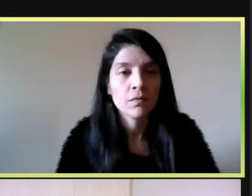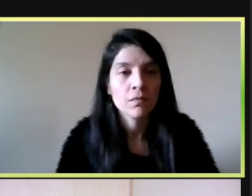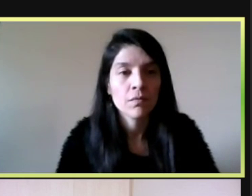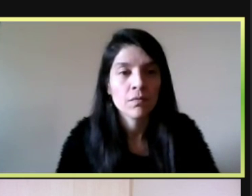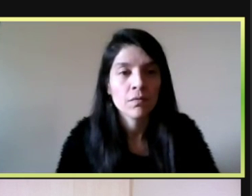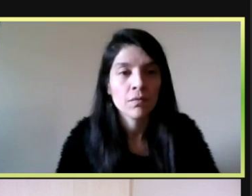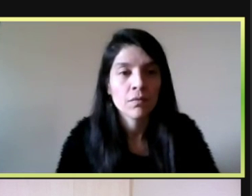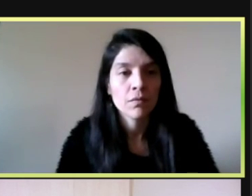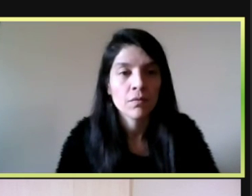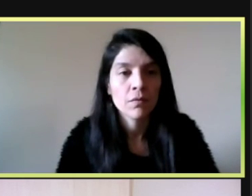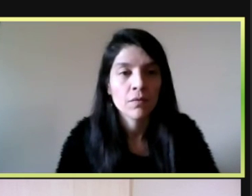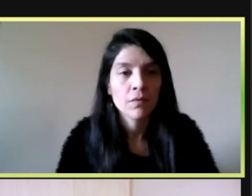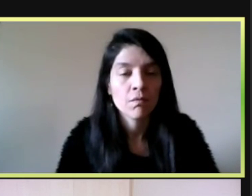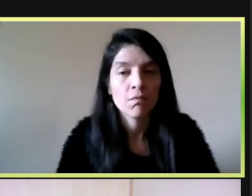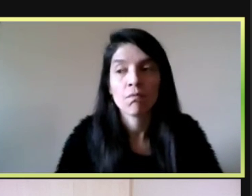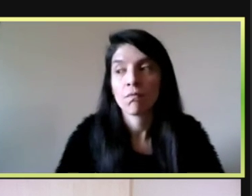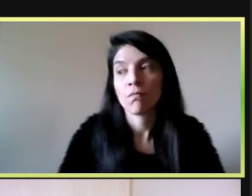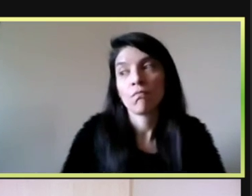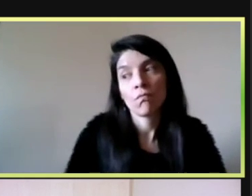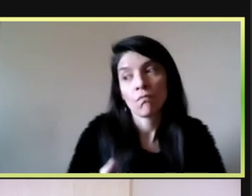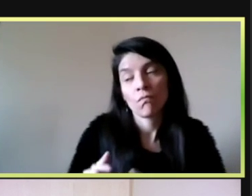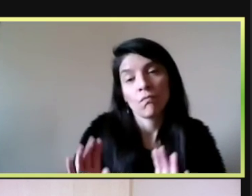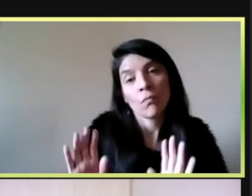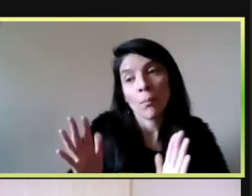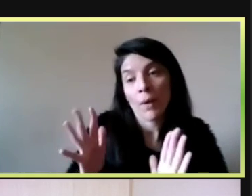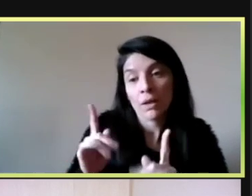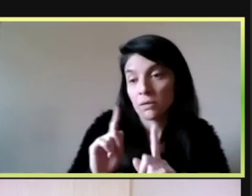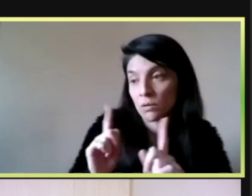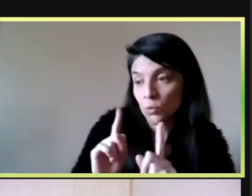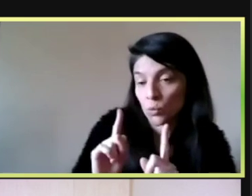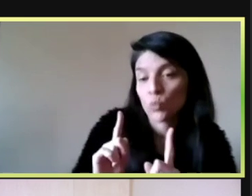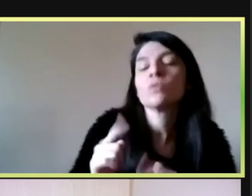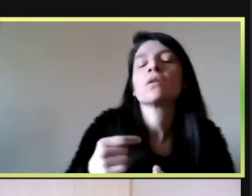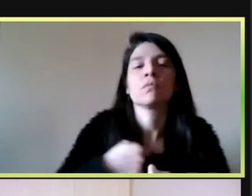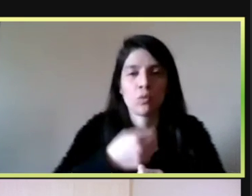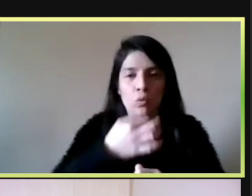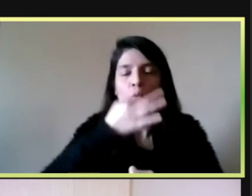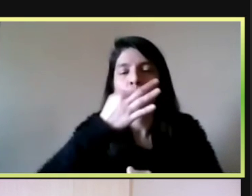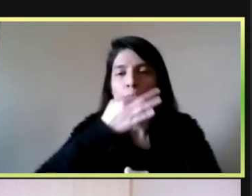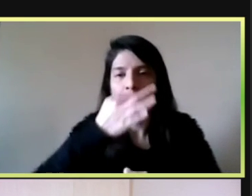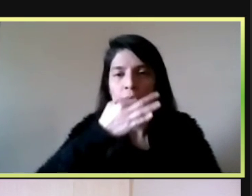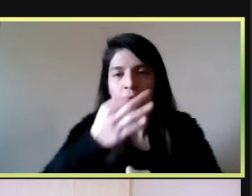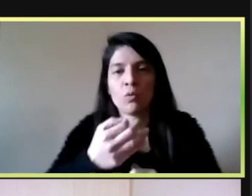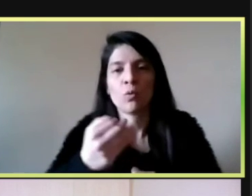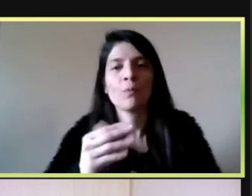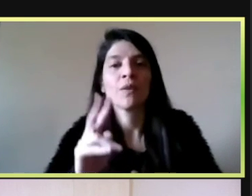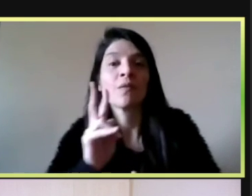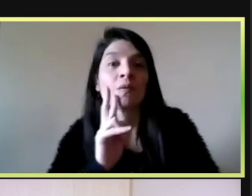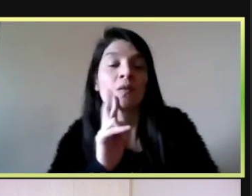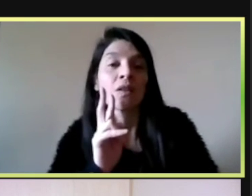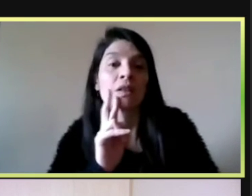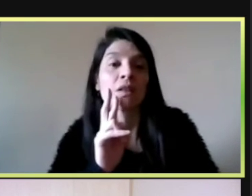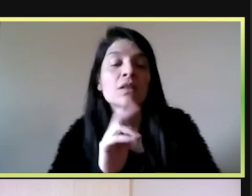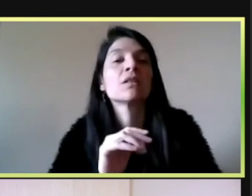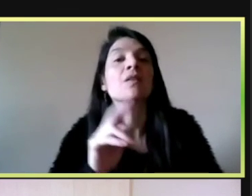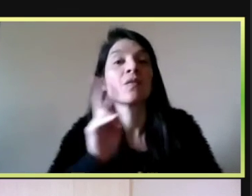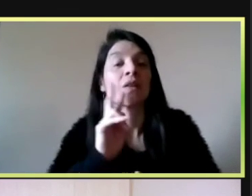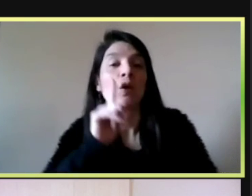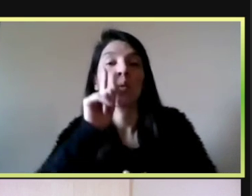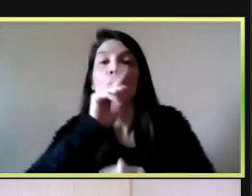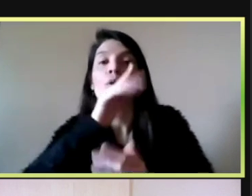Bien, al parecer no. Les comento que el día viernes va a ser la última clase de esta